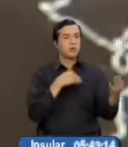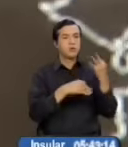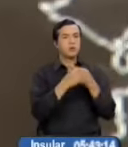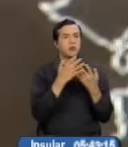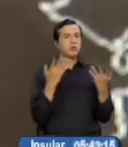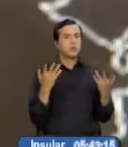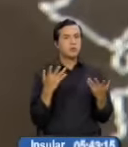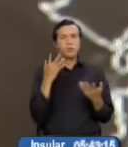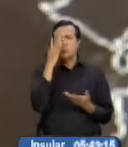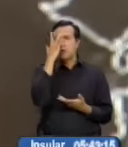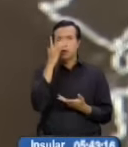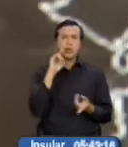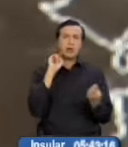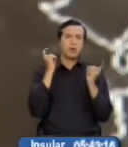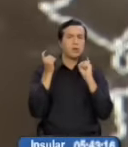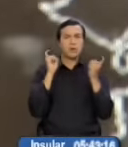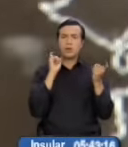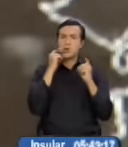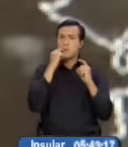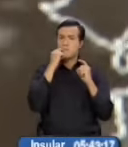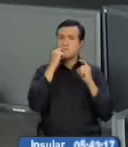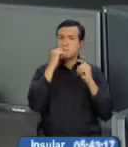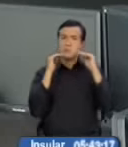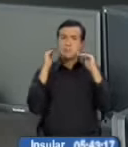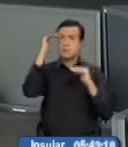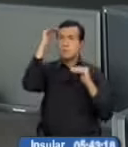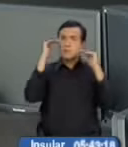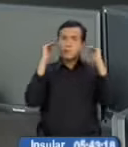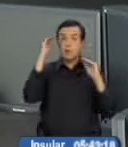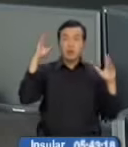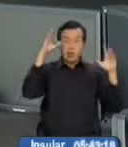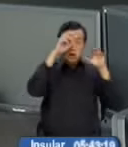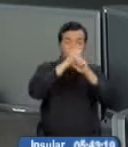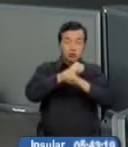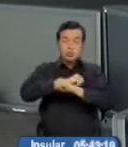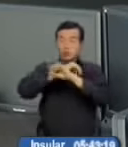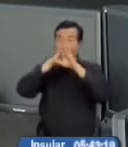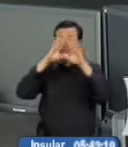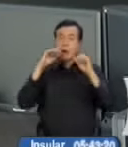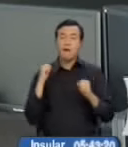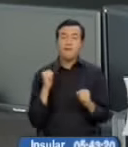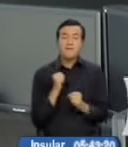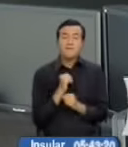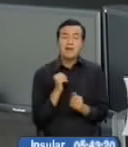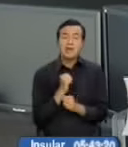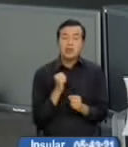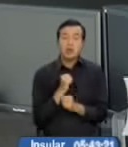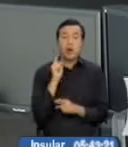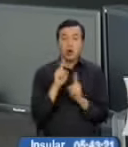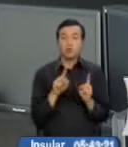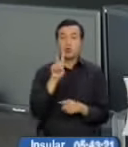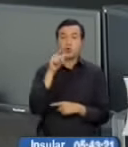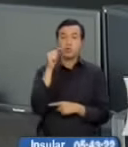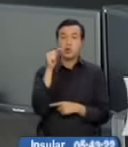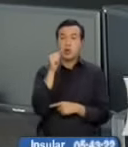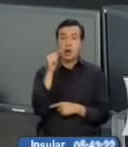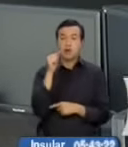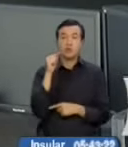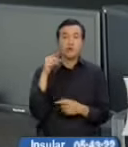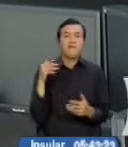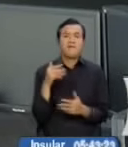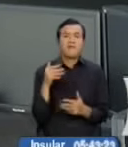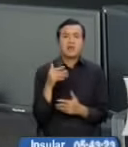que se debe a los cambios bruscos de temperatura. En horas de la noche, madrugada, tenemos temperaturas muy bajas, inclusive han llegado a los 2 grados centígrados en el